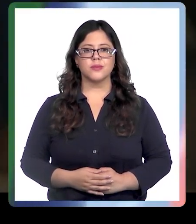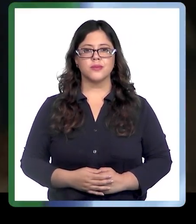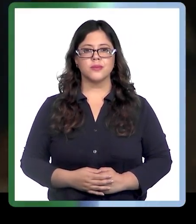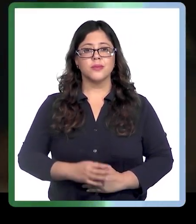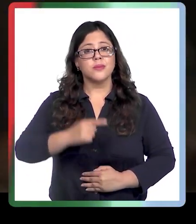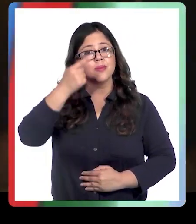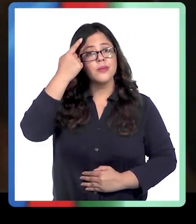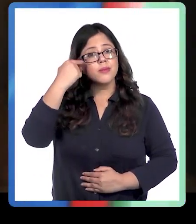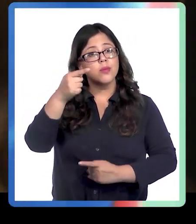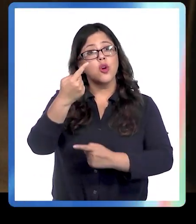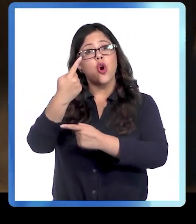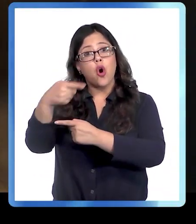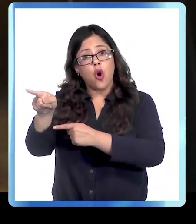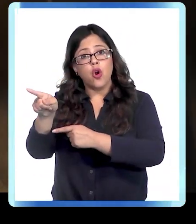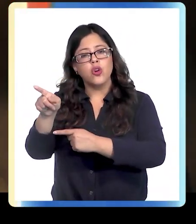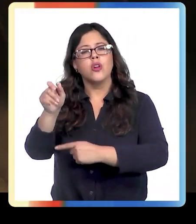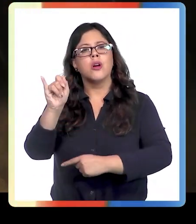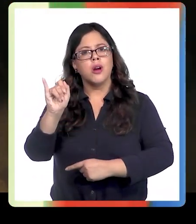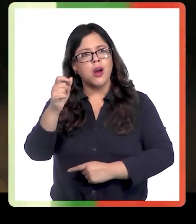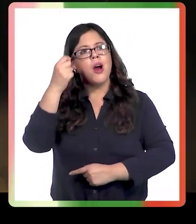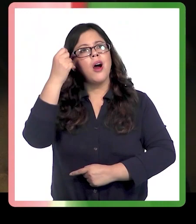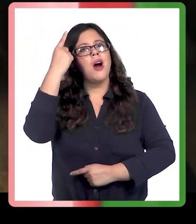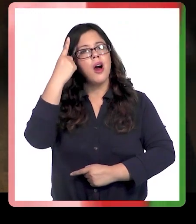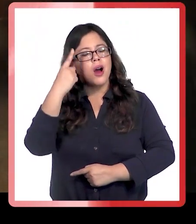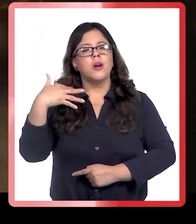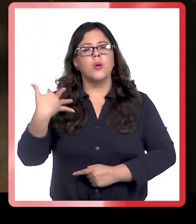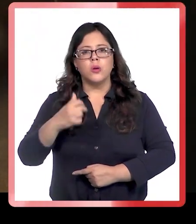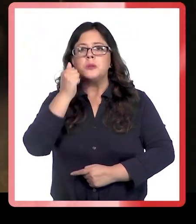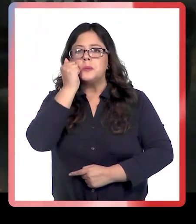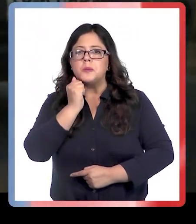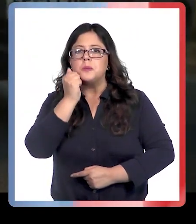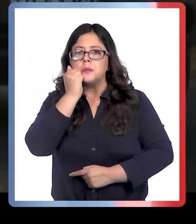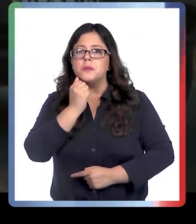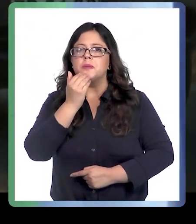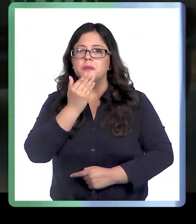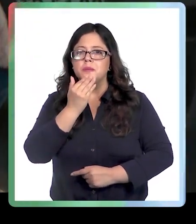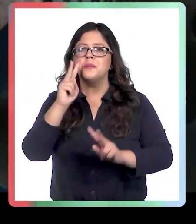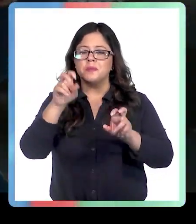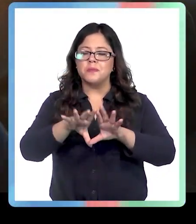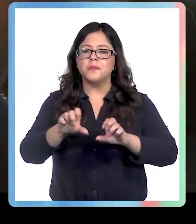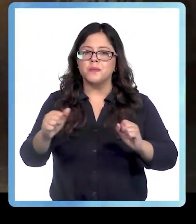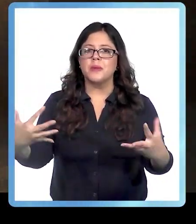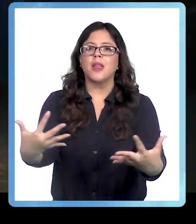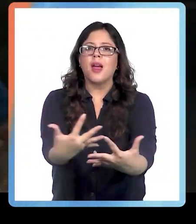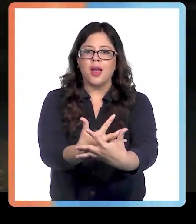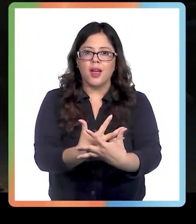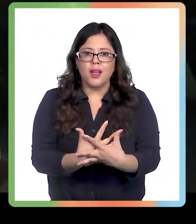Pero otros sí entienden la importancia del cariño y el compromiso a adoptar.